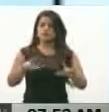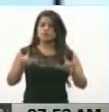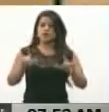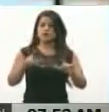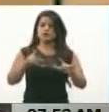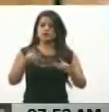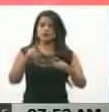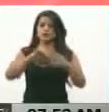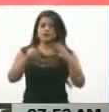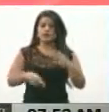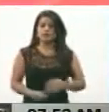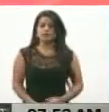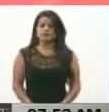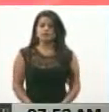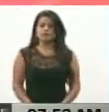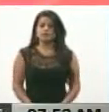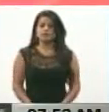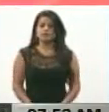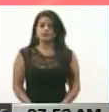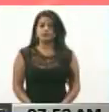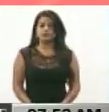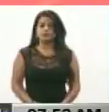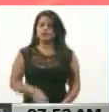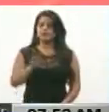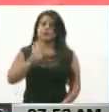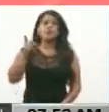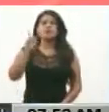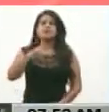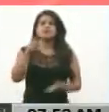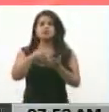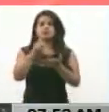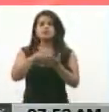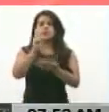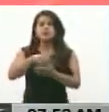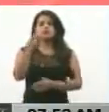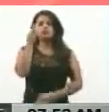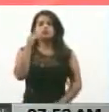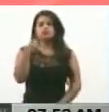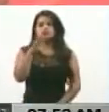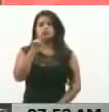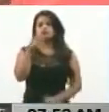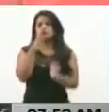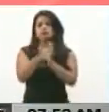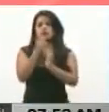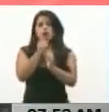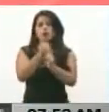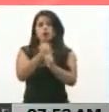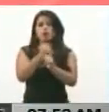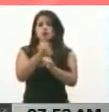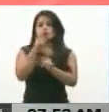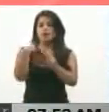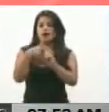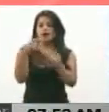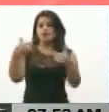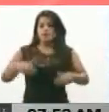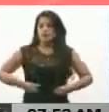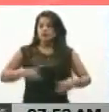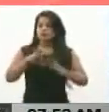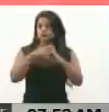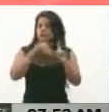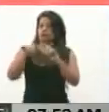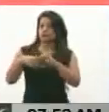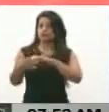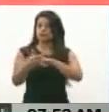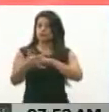digital. Ahorita seguimos viendo, Adriana, las láminas, nos gustaría también la participación de Gloria, tomando en cuenta lo que ha sido el trabajo y el esfuerzo tremendo de los ingenieros, de los técnicos